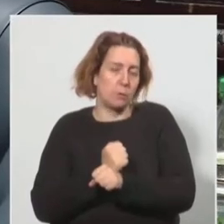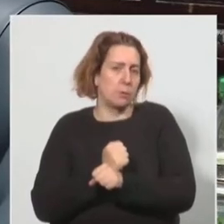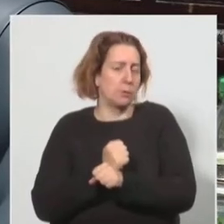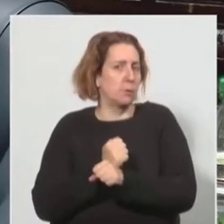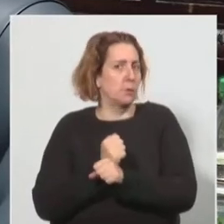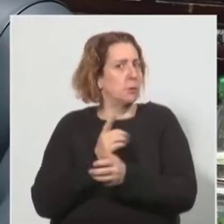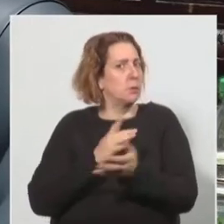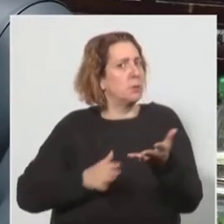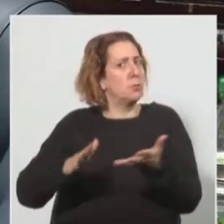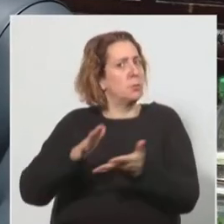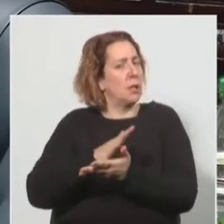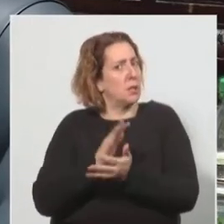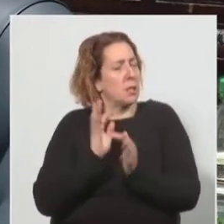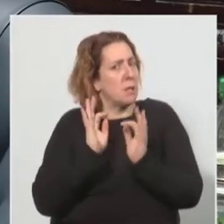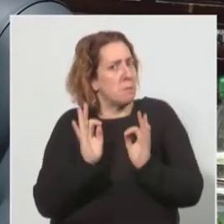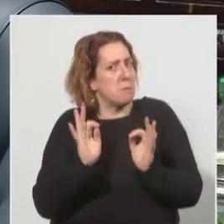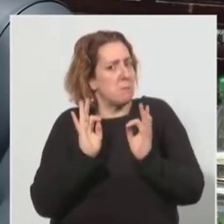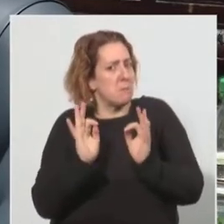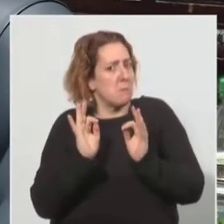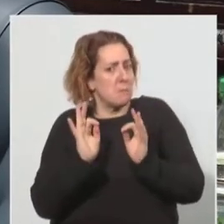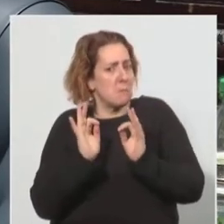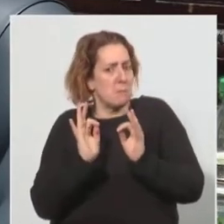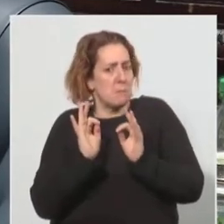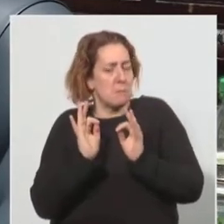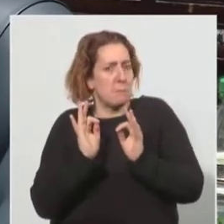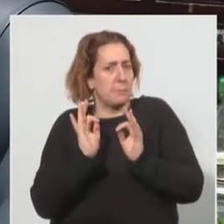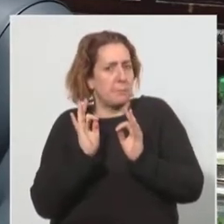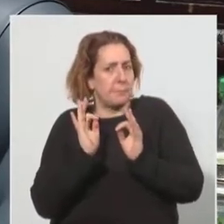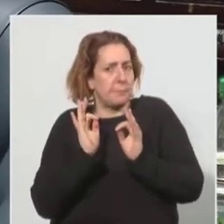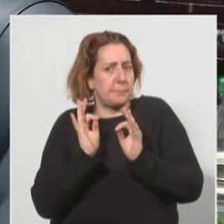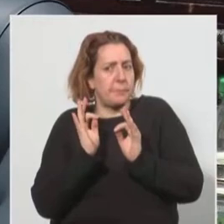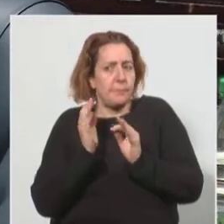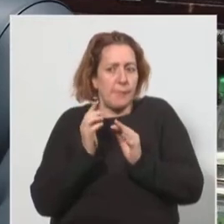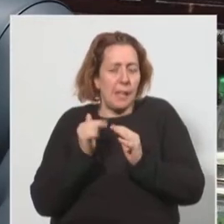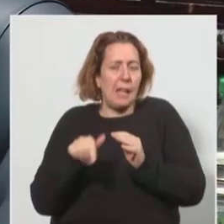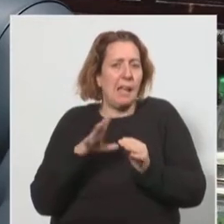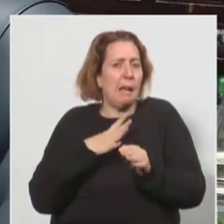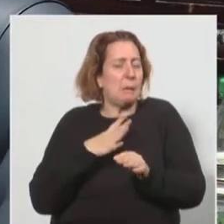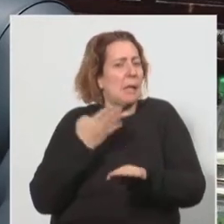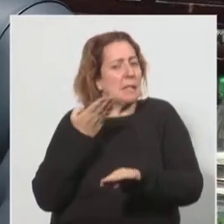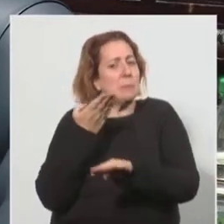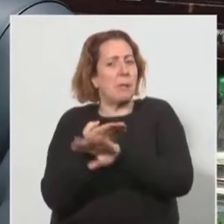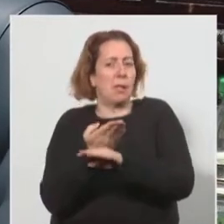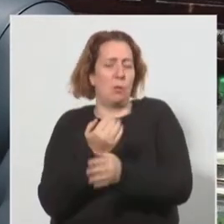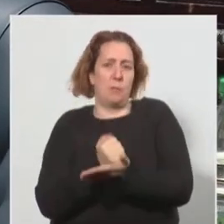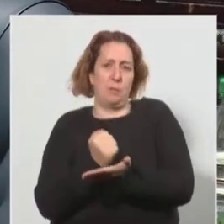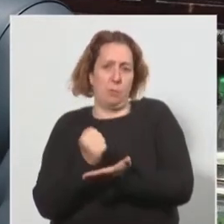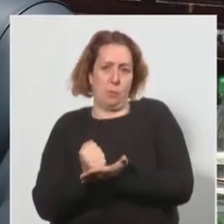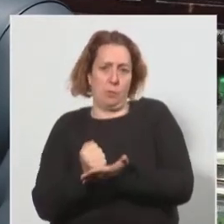delicadas circunstancias que rodeaban este pedido de pasaporte.